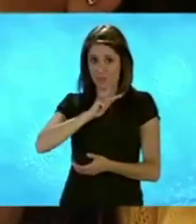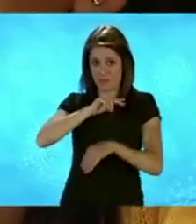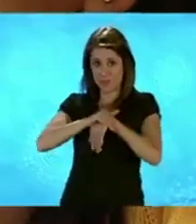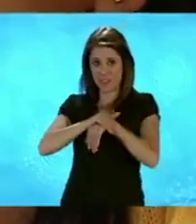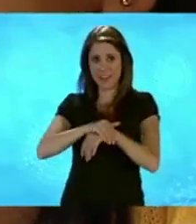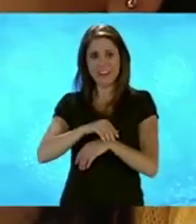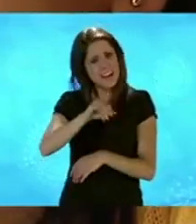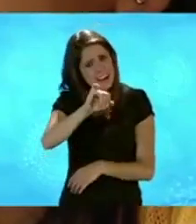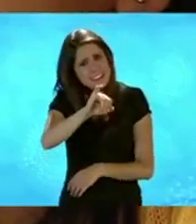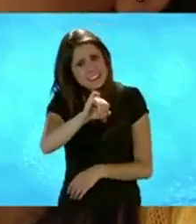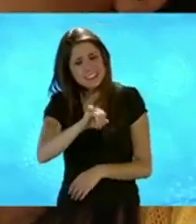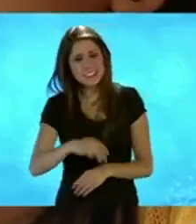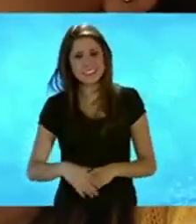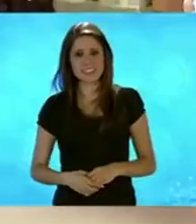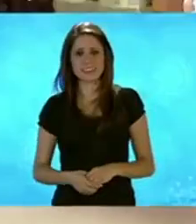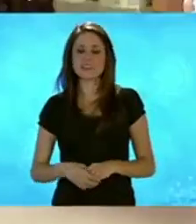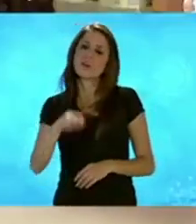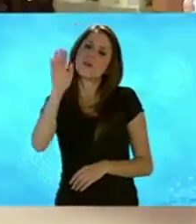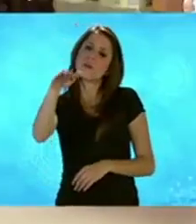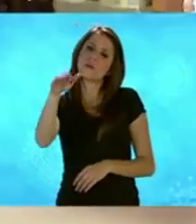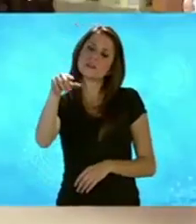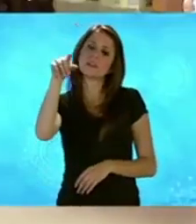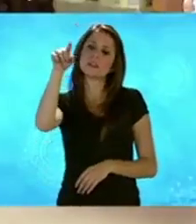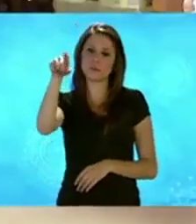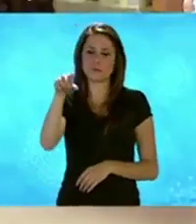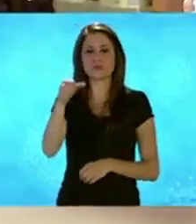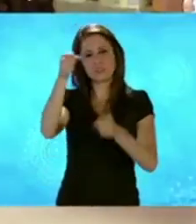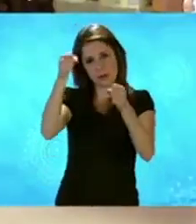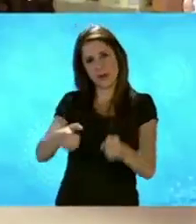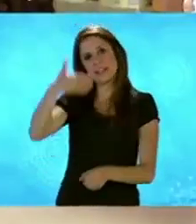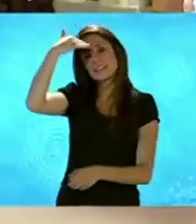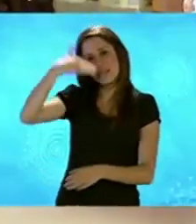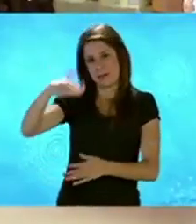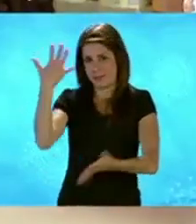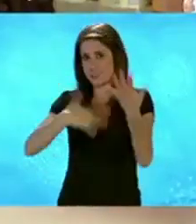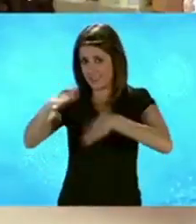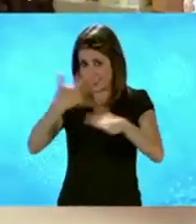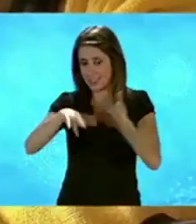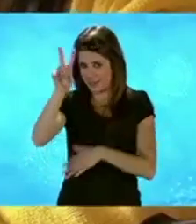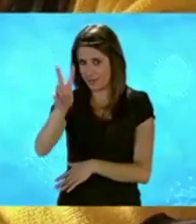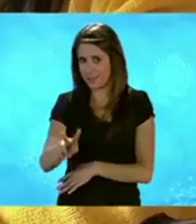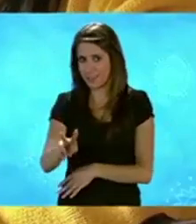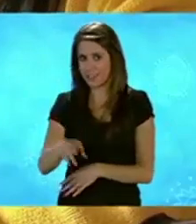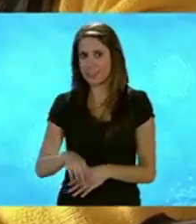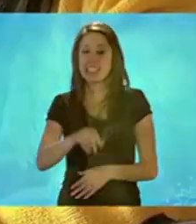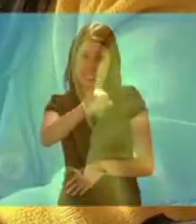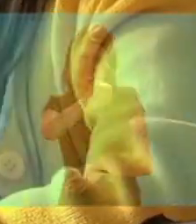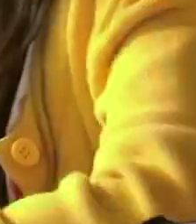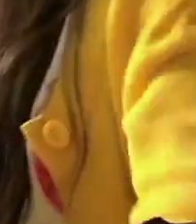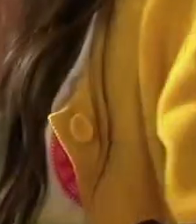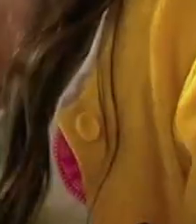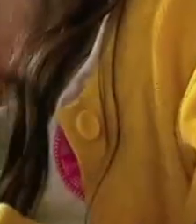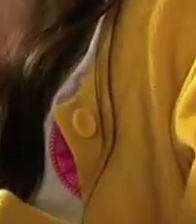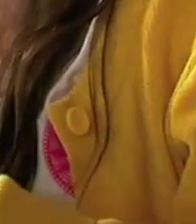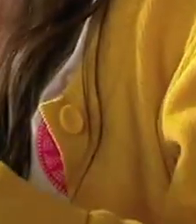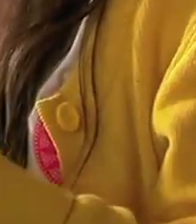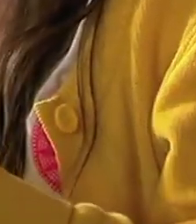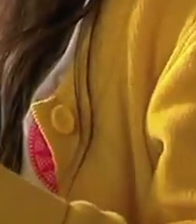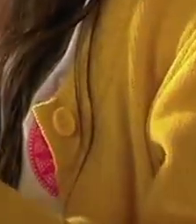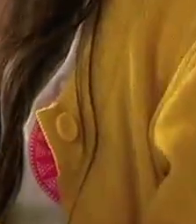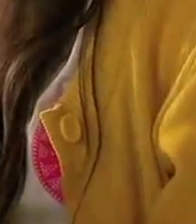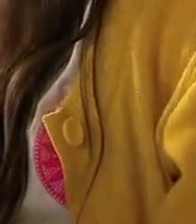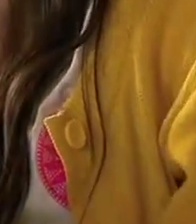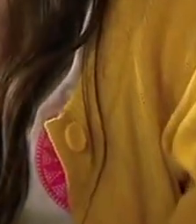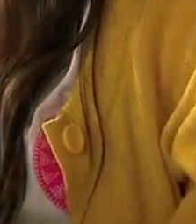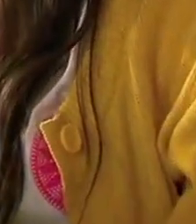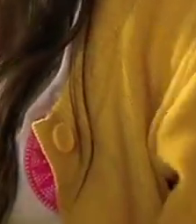¿Sí? Oye, tú seguramente sabes el lenguaje de señas, ¿no? Sí, mira.